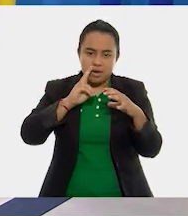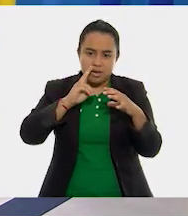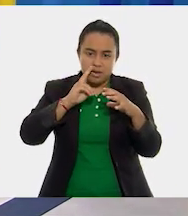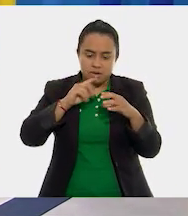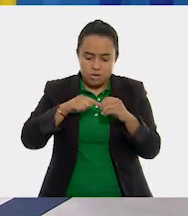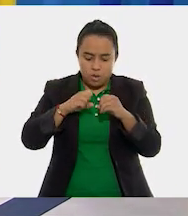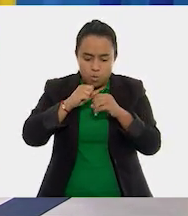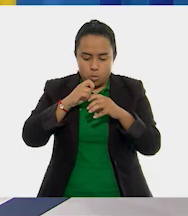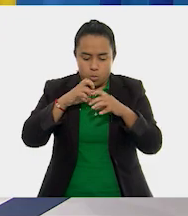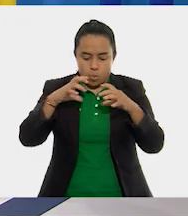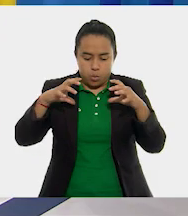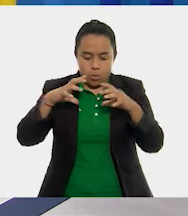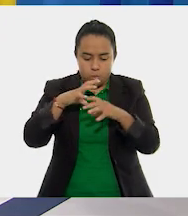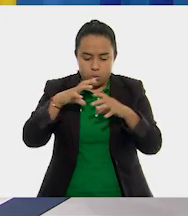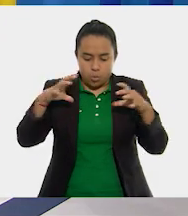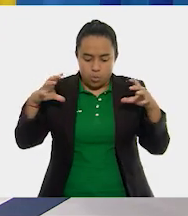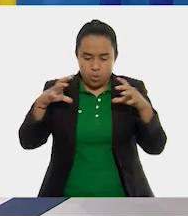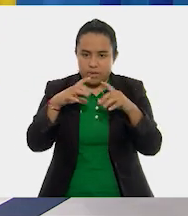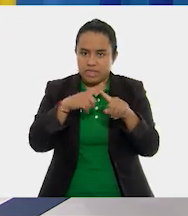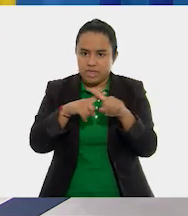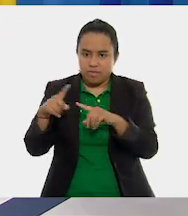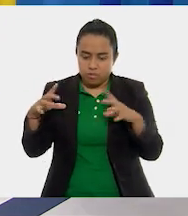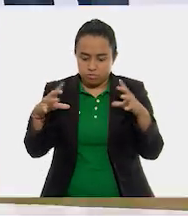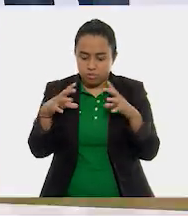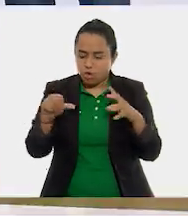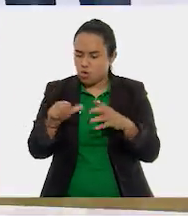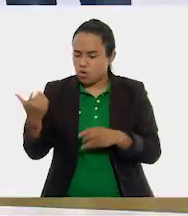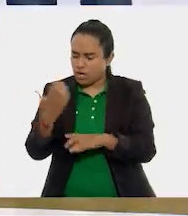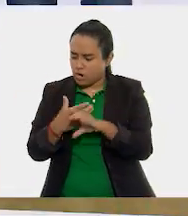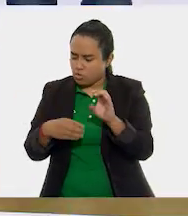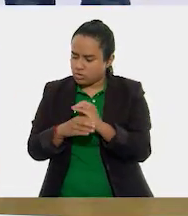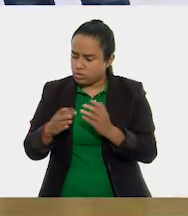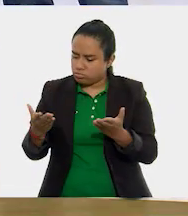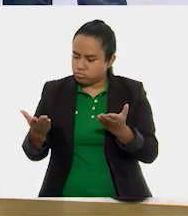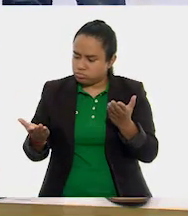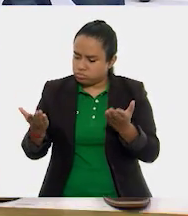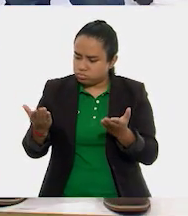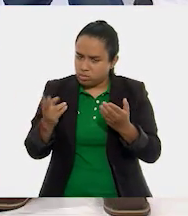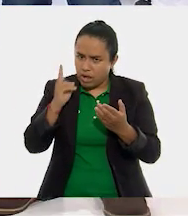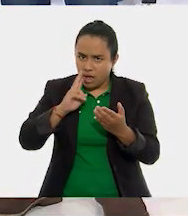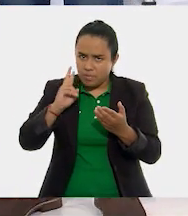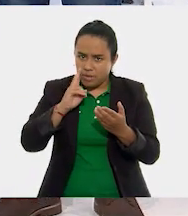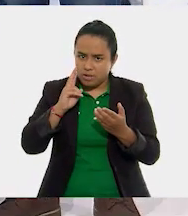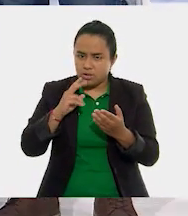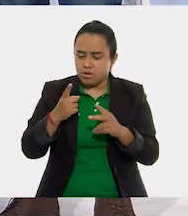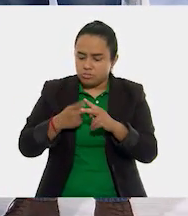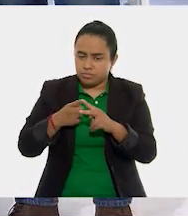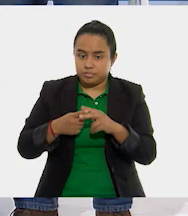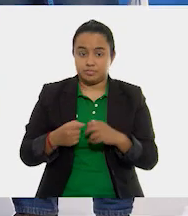distinto volumen. Sí, ¿no? así es. Y bueno, poder comparar con otras cosas que tengan en casita y así poderlos